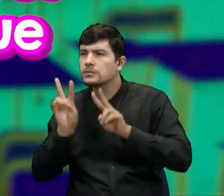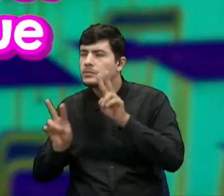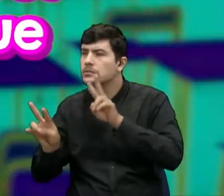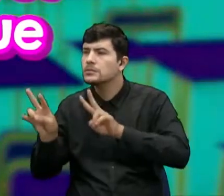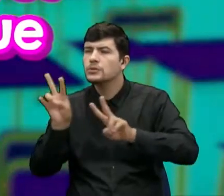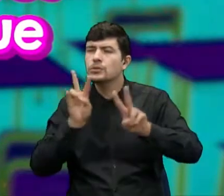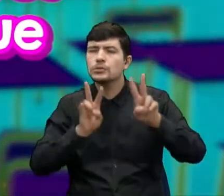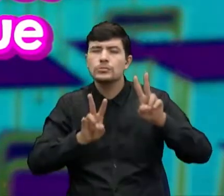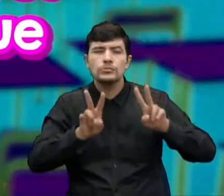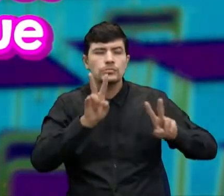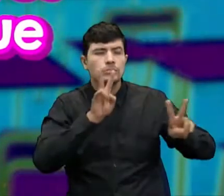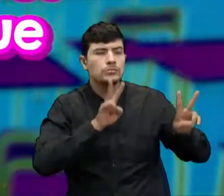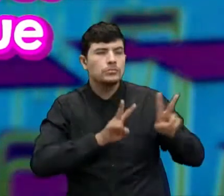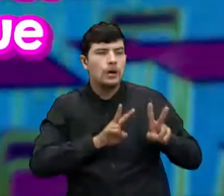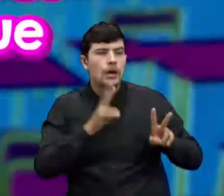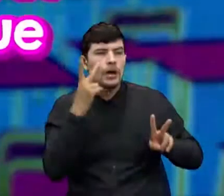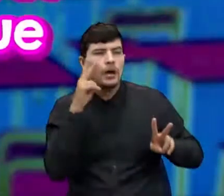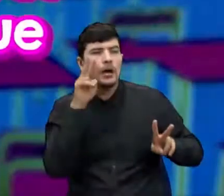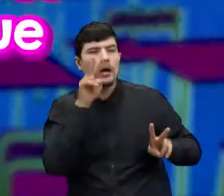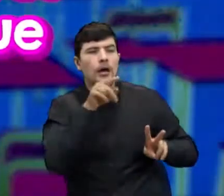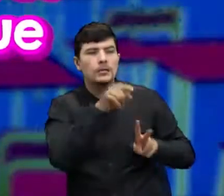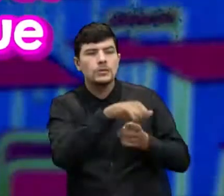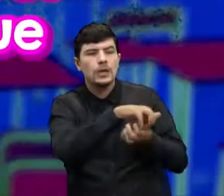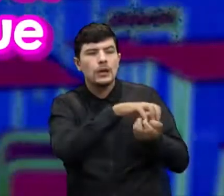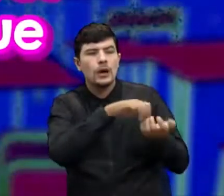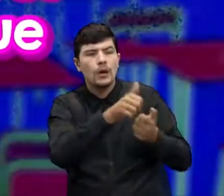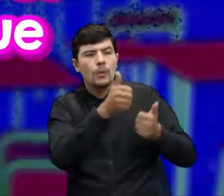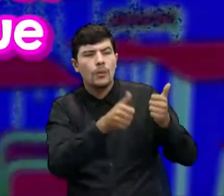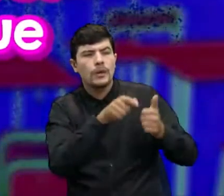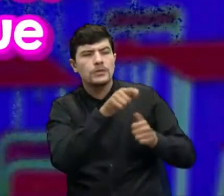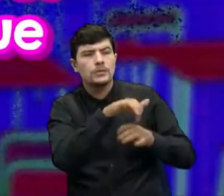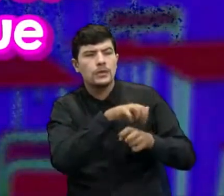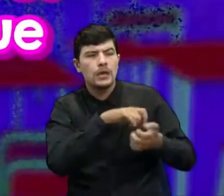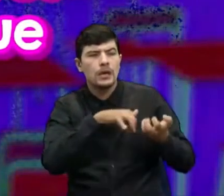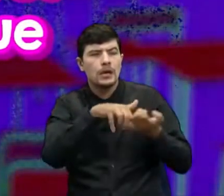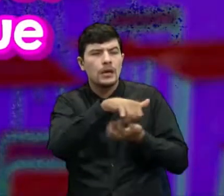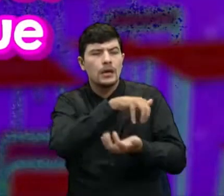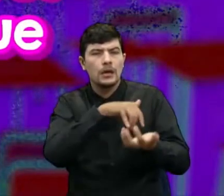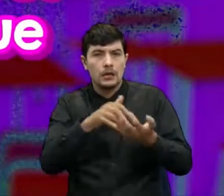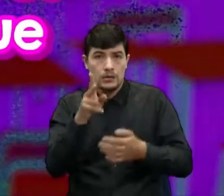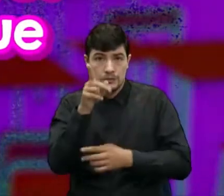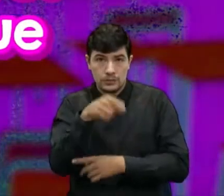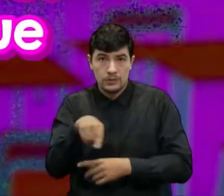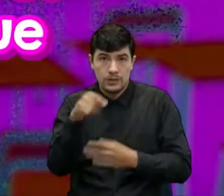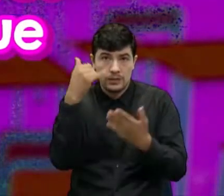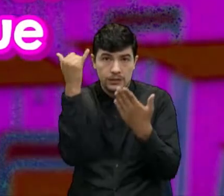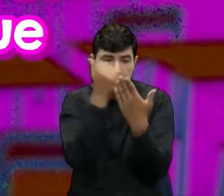Qué ecosistema existe allí Sí ¿Cierto? Entonces van a dibujar ese